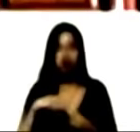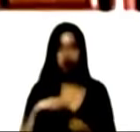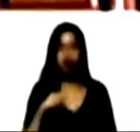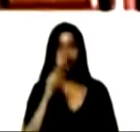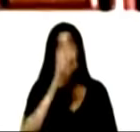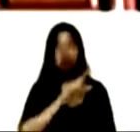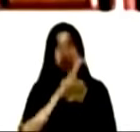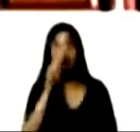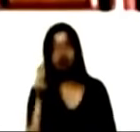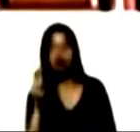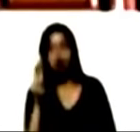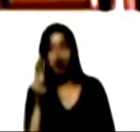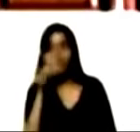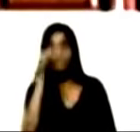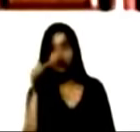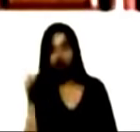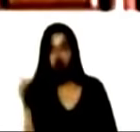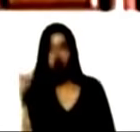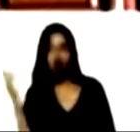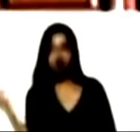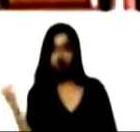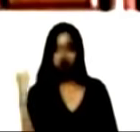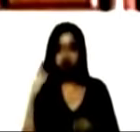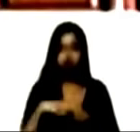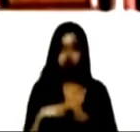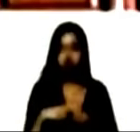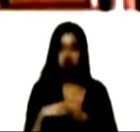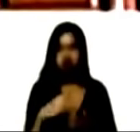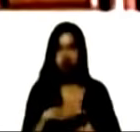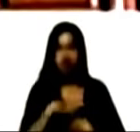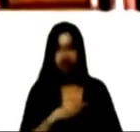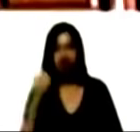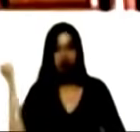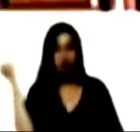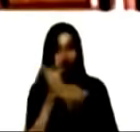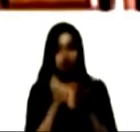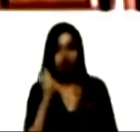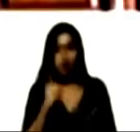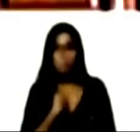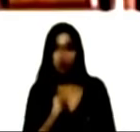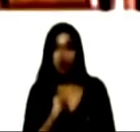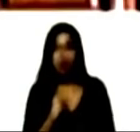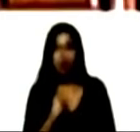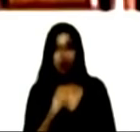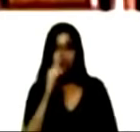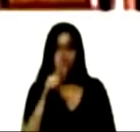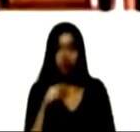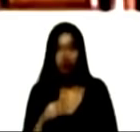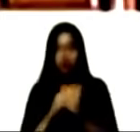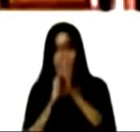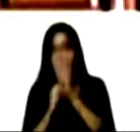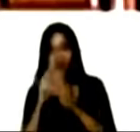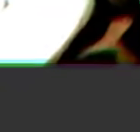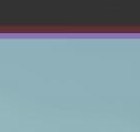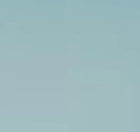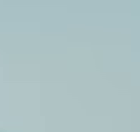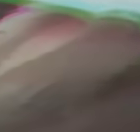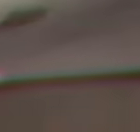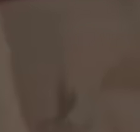32 mercenarios para venir a intentar asesinarme y asesinar a dirigentes de la